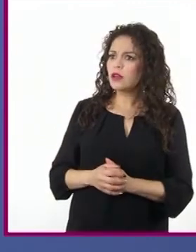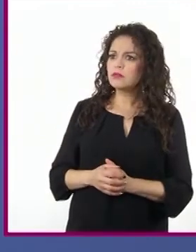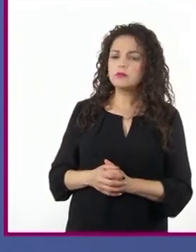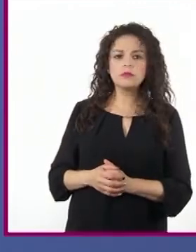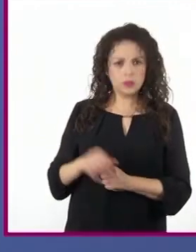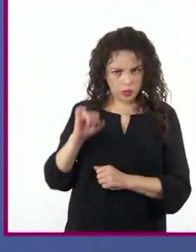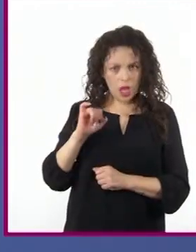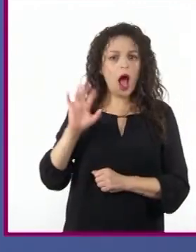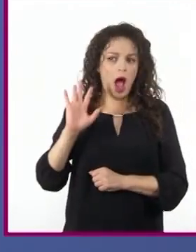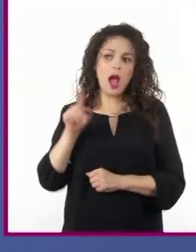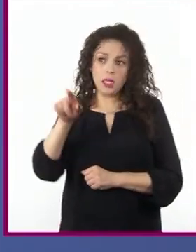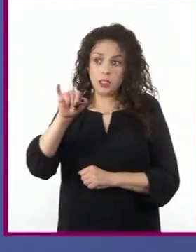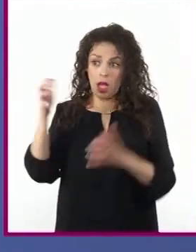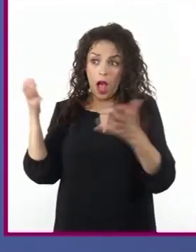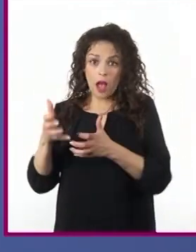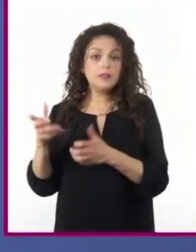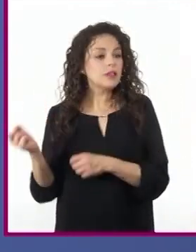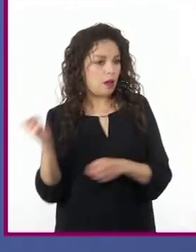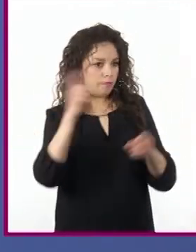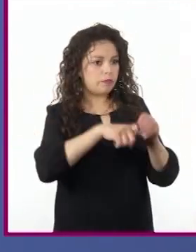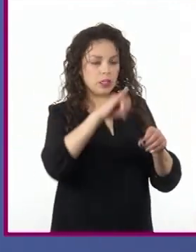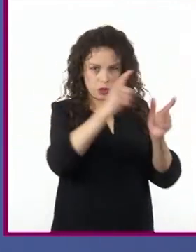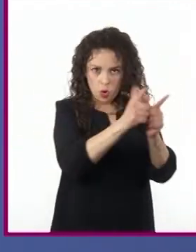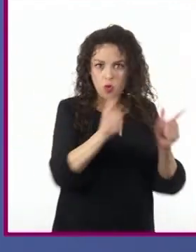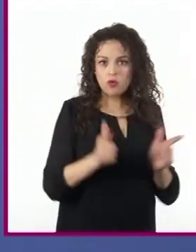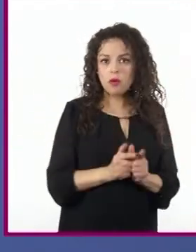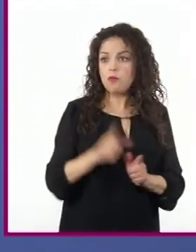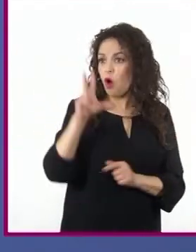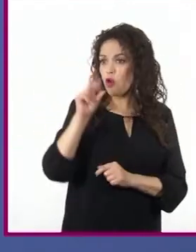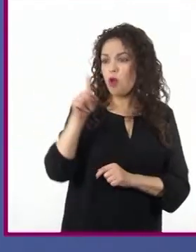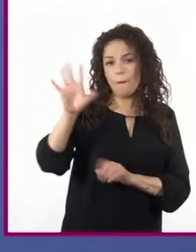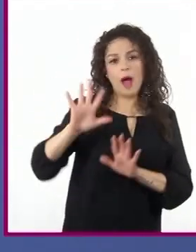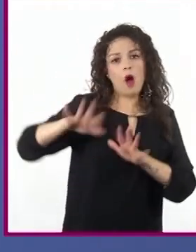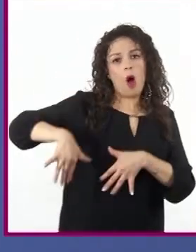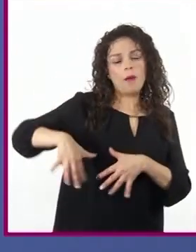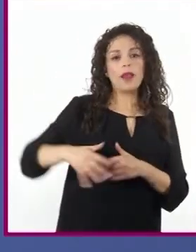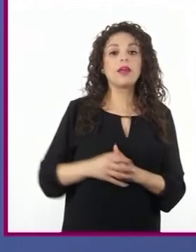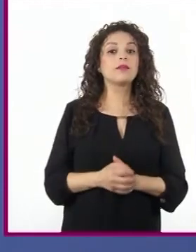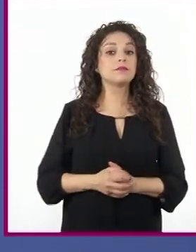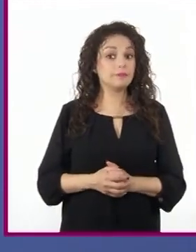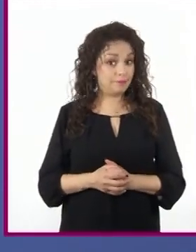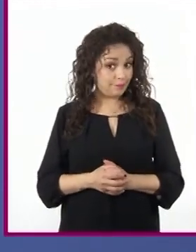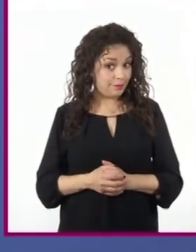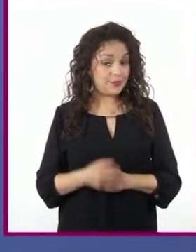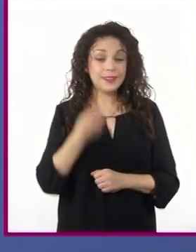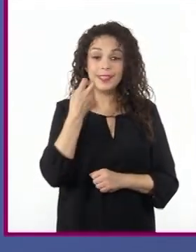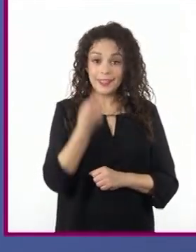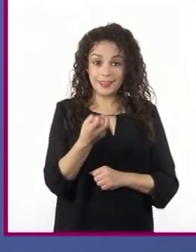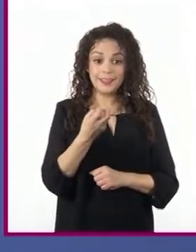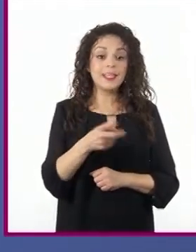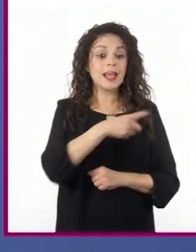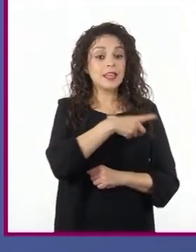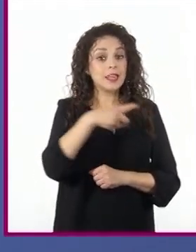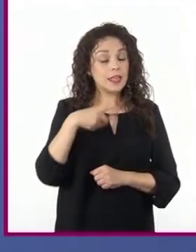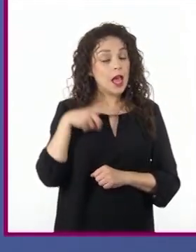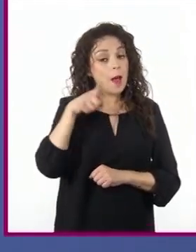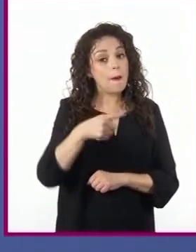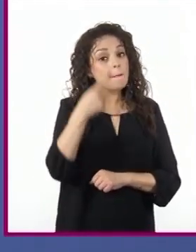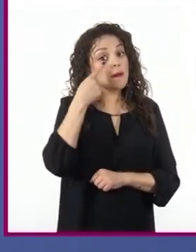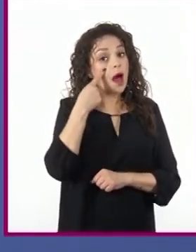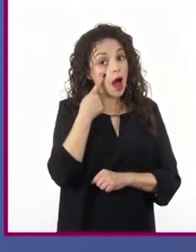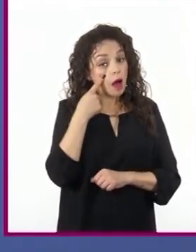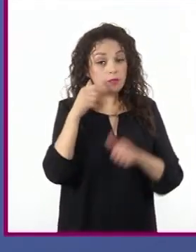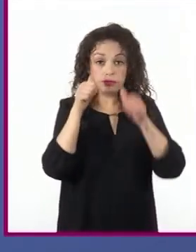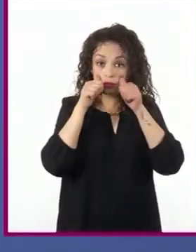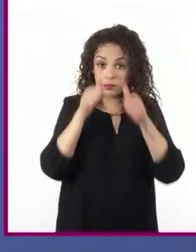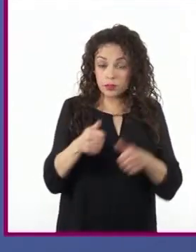obediencia para poder ser admitidas o admitidos. En este sentido, deberán poner atención para